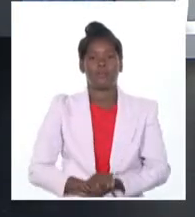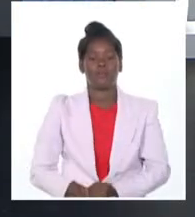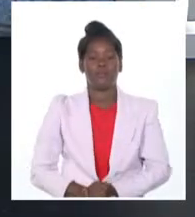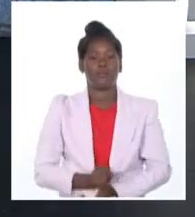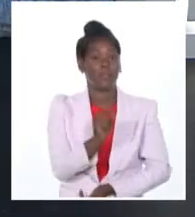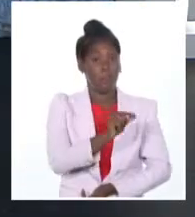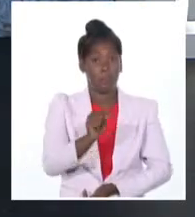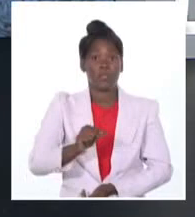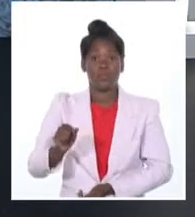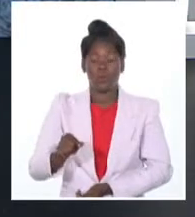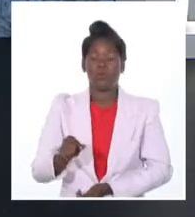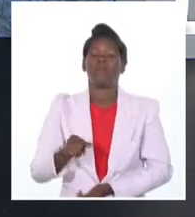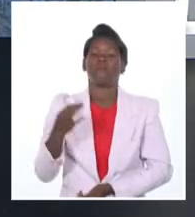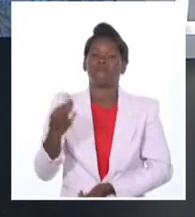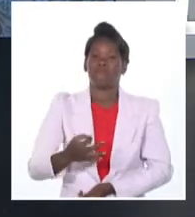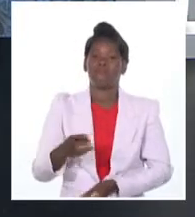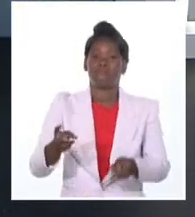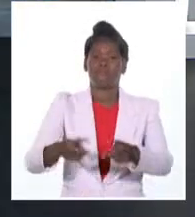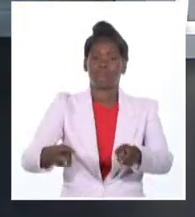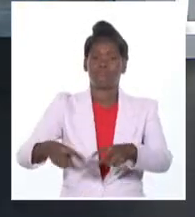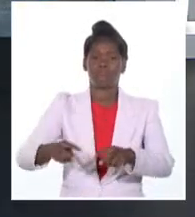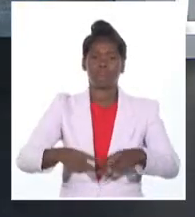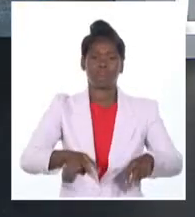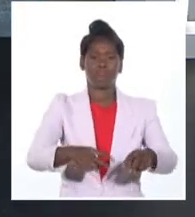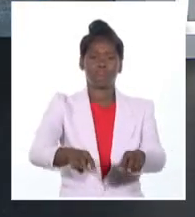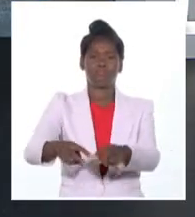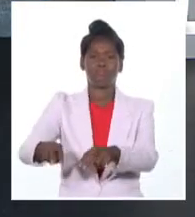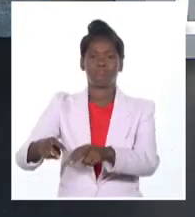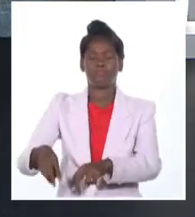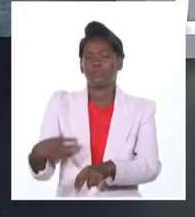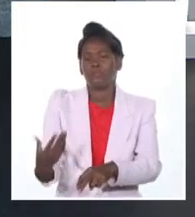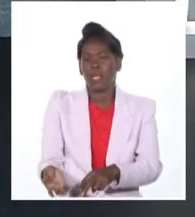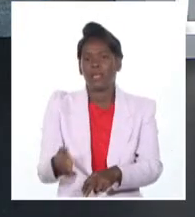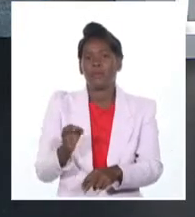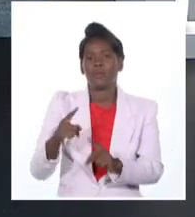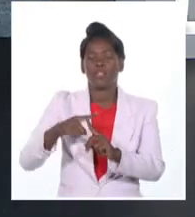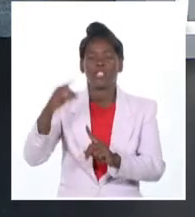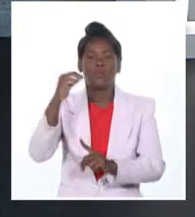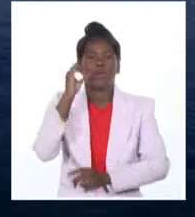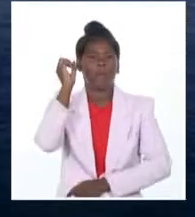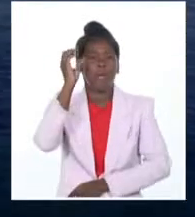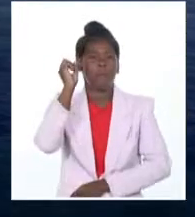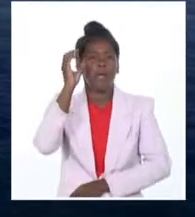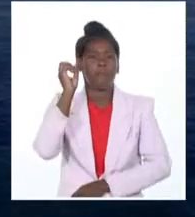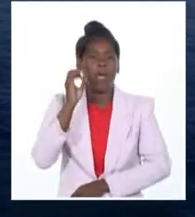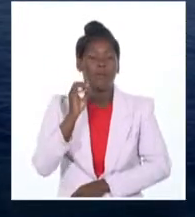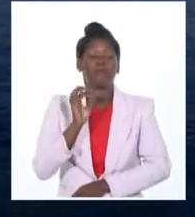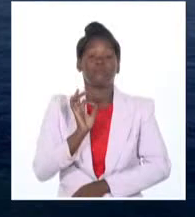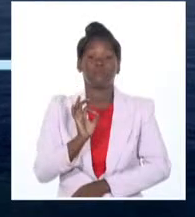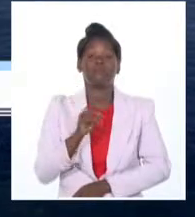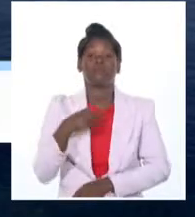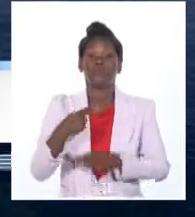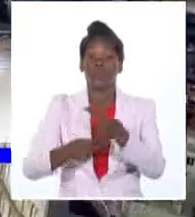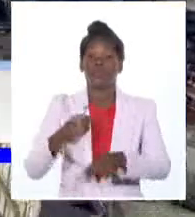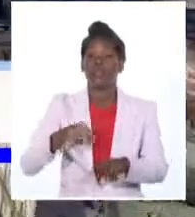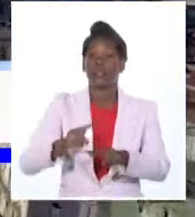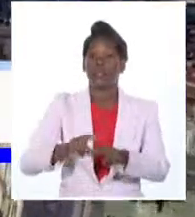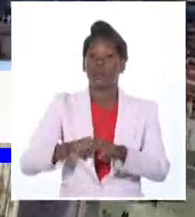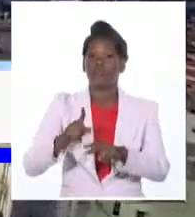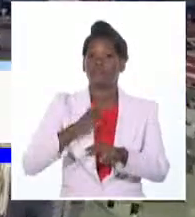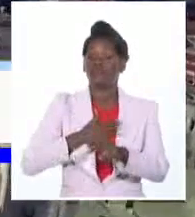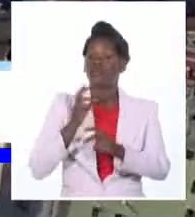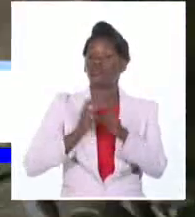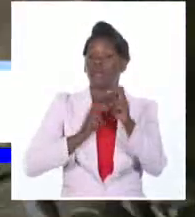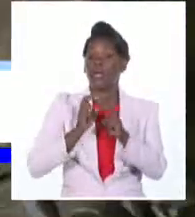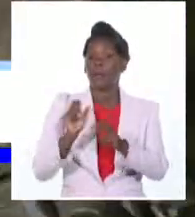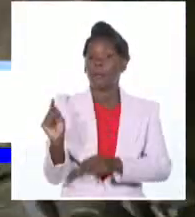analizan pautas para conectar oportunidades e iniciativas sobre el uso de la innovación digital en entornos urbanos. Los oradores